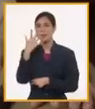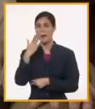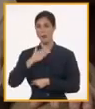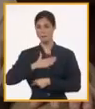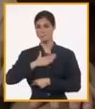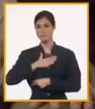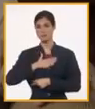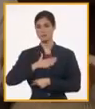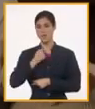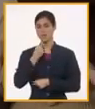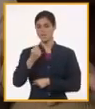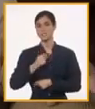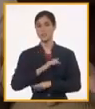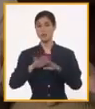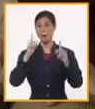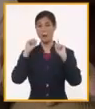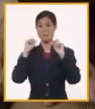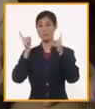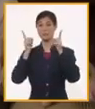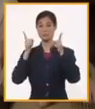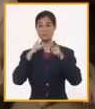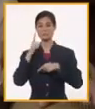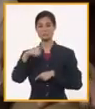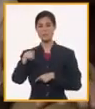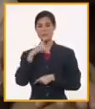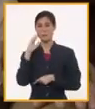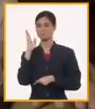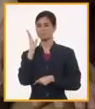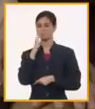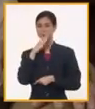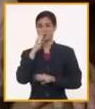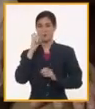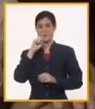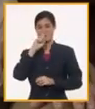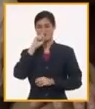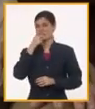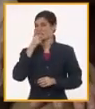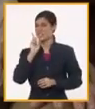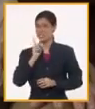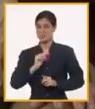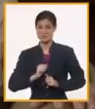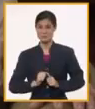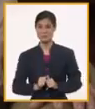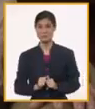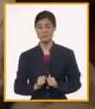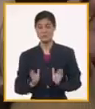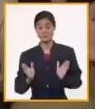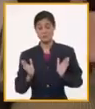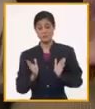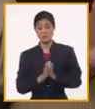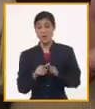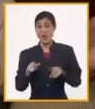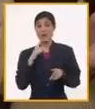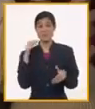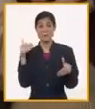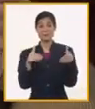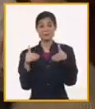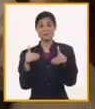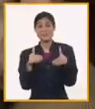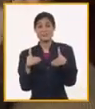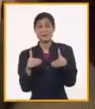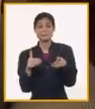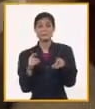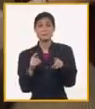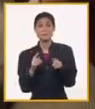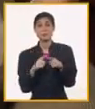más sucio que hay. Así decía. Nosotros hemos tenido que meternos en esto, porque bueno, también tenían que participar y